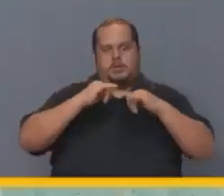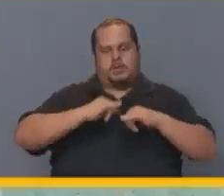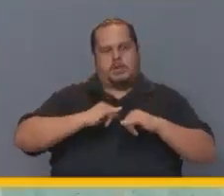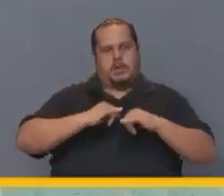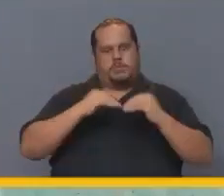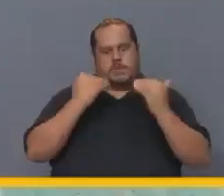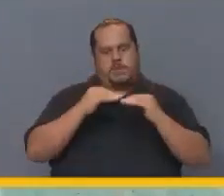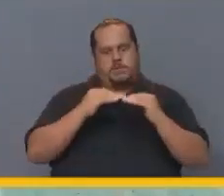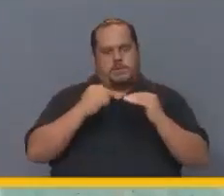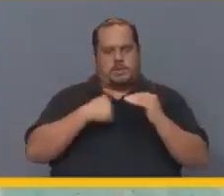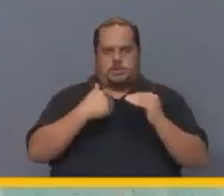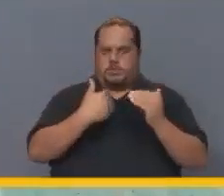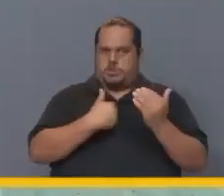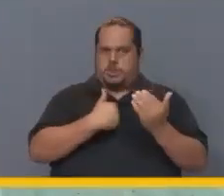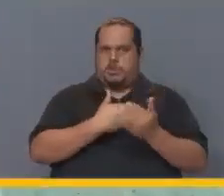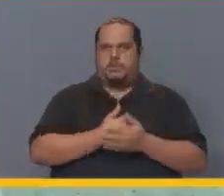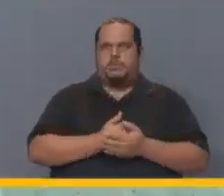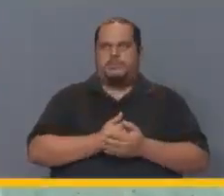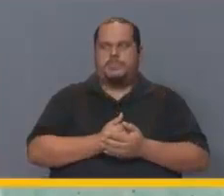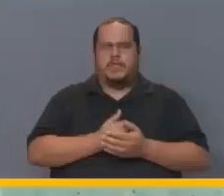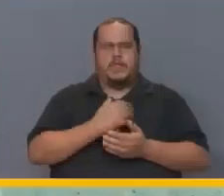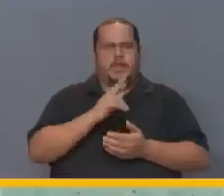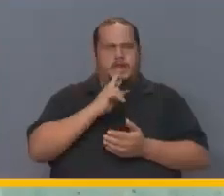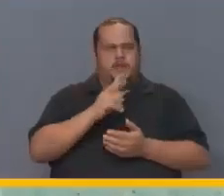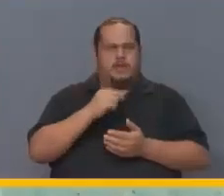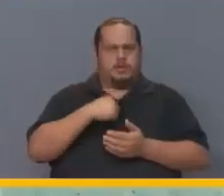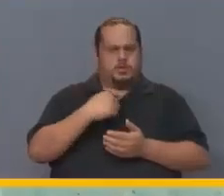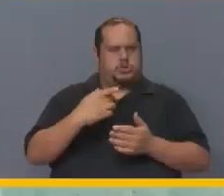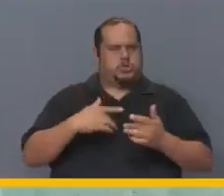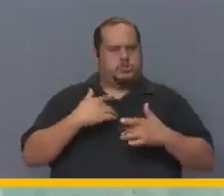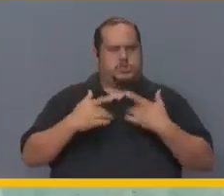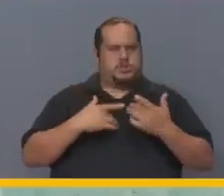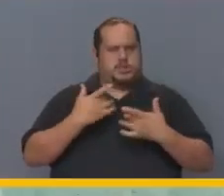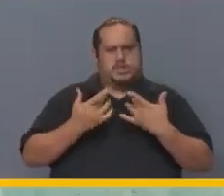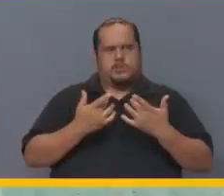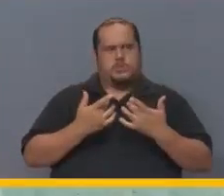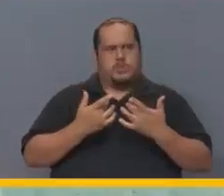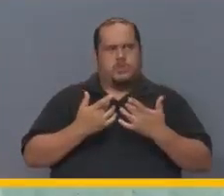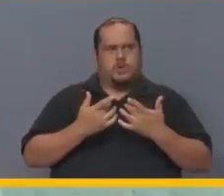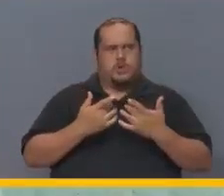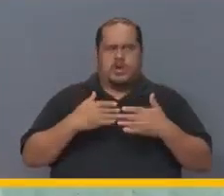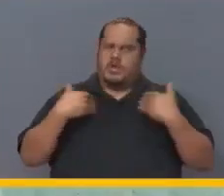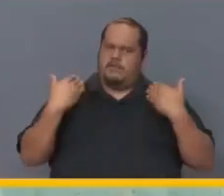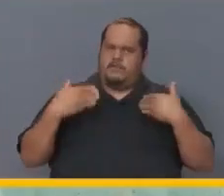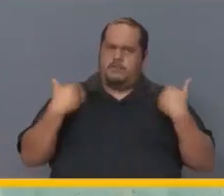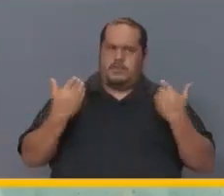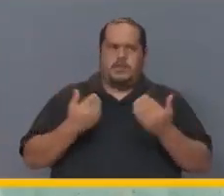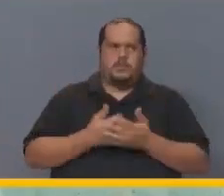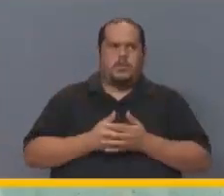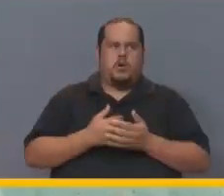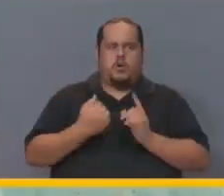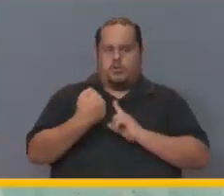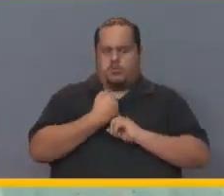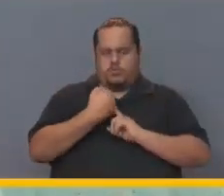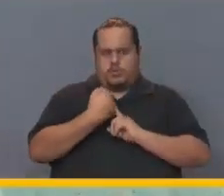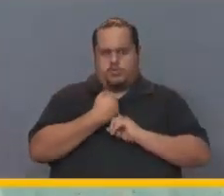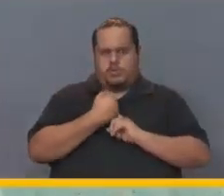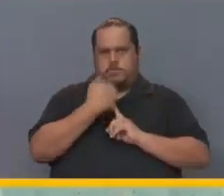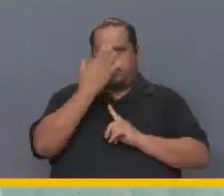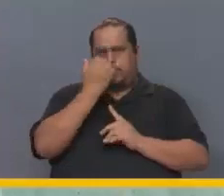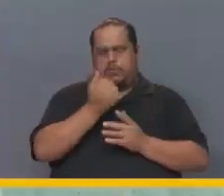que estoy ahorita. La verdad es que siento que me siento sumamente contento conmigo mismo,